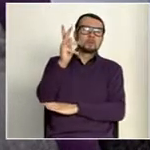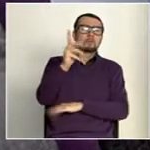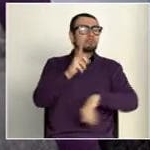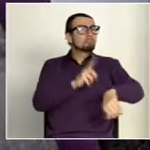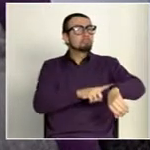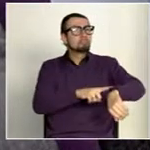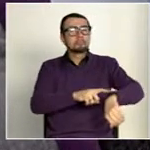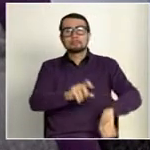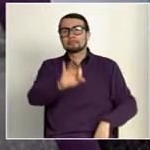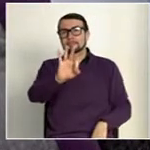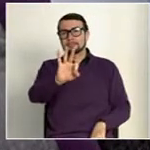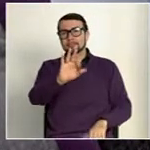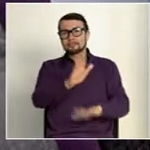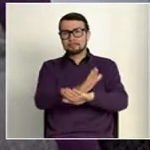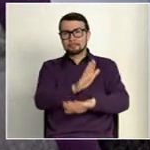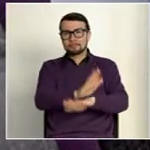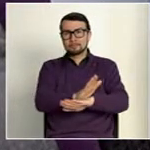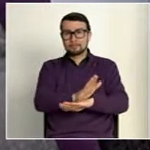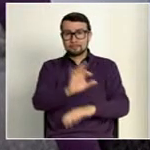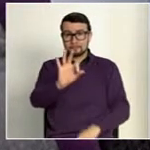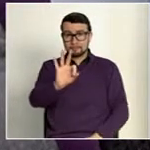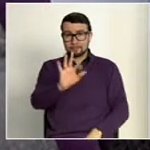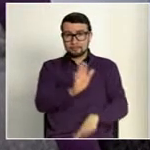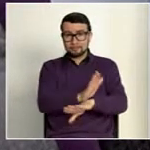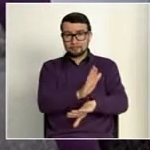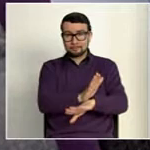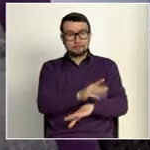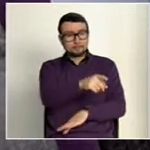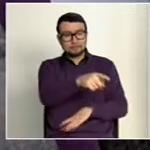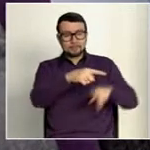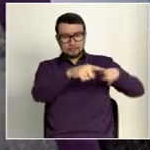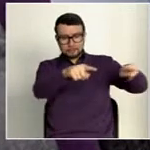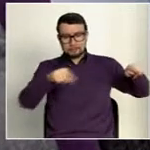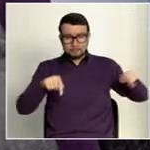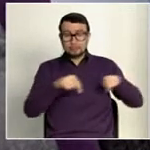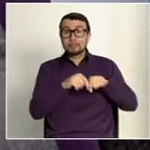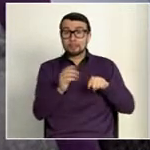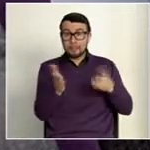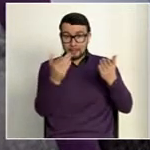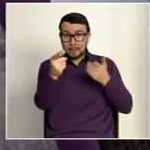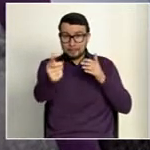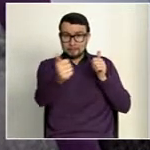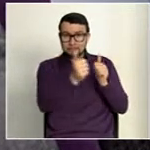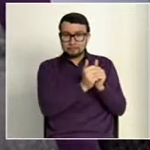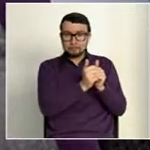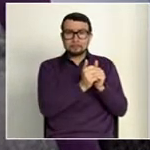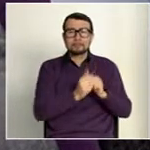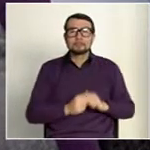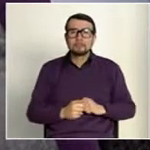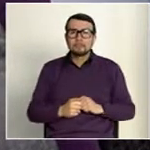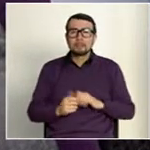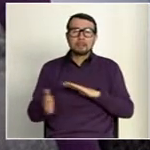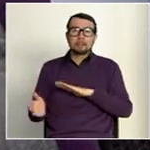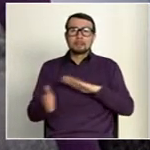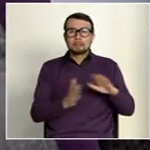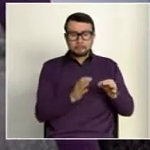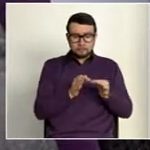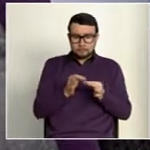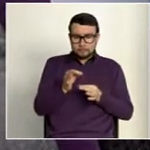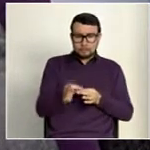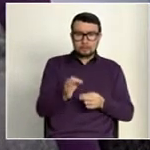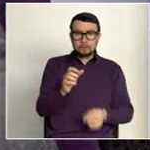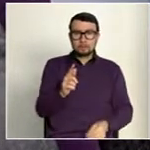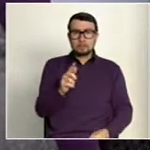de la tarde en este auditorio, para que ustedes nos acompañen, y estaremos también en Fresno el